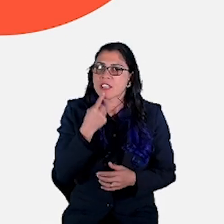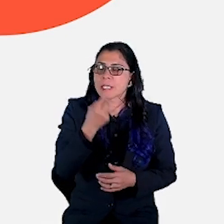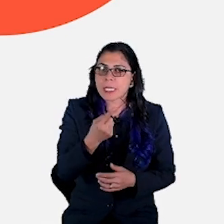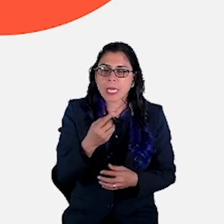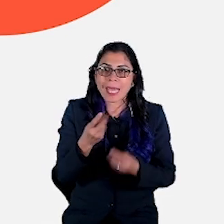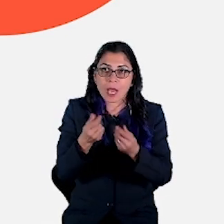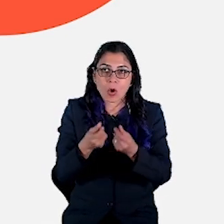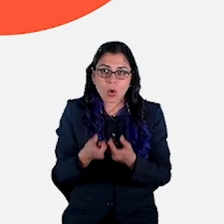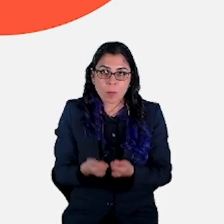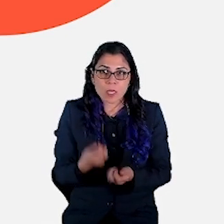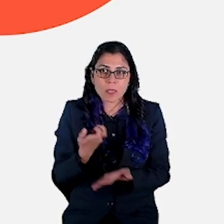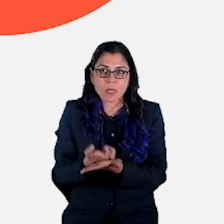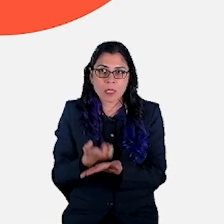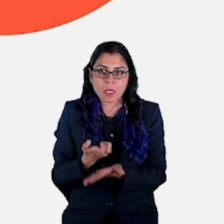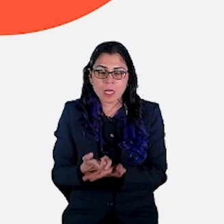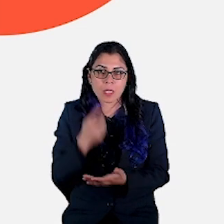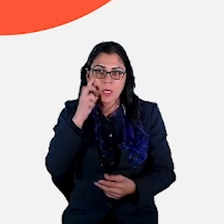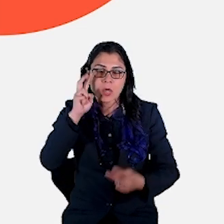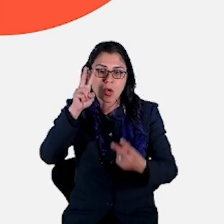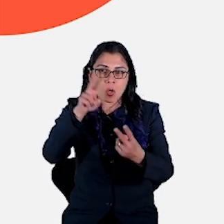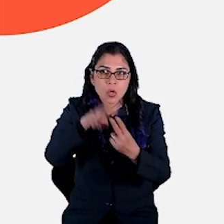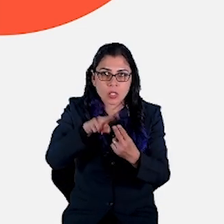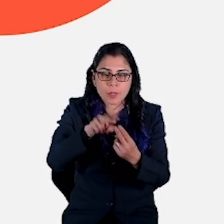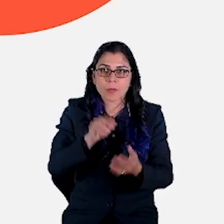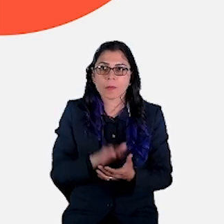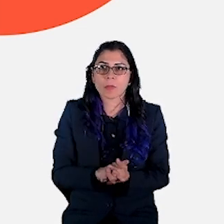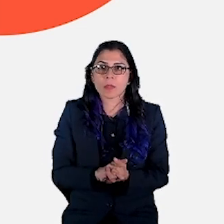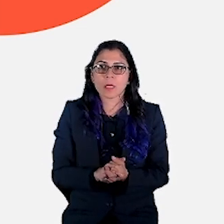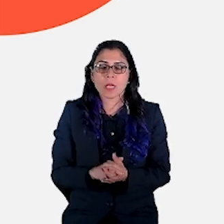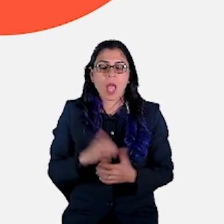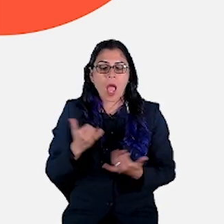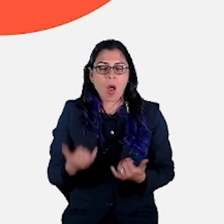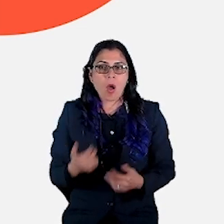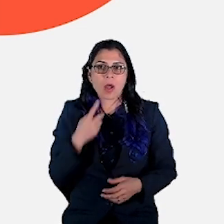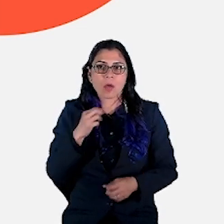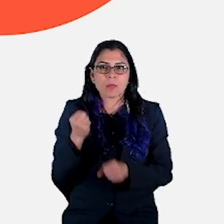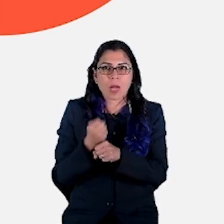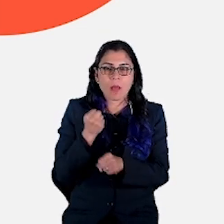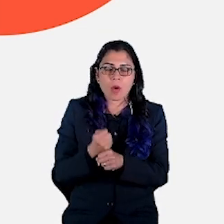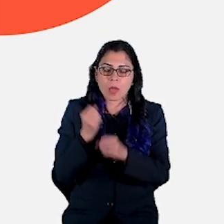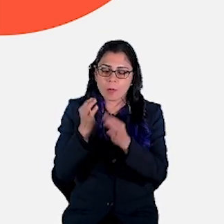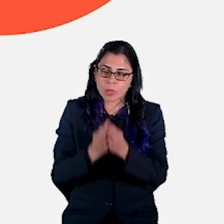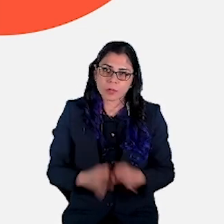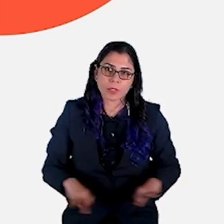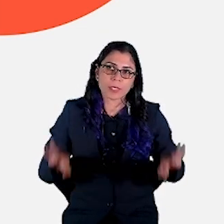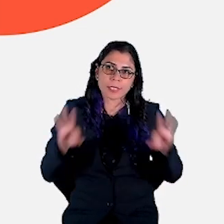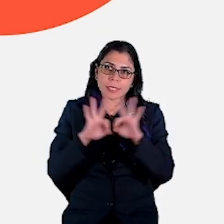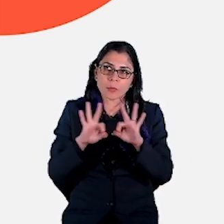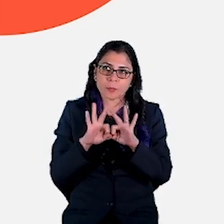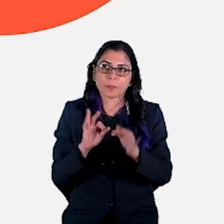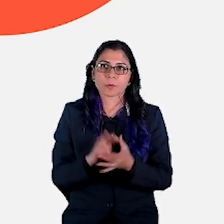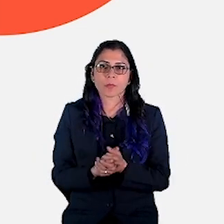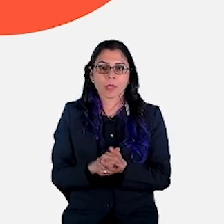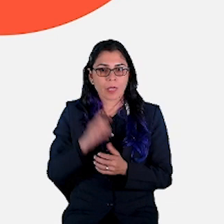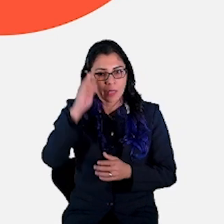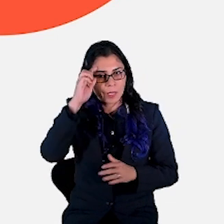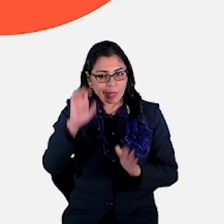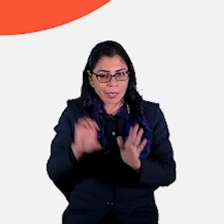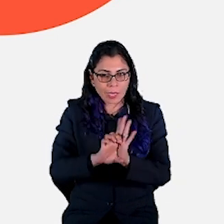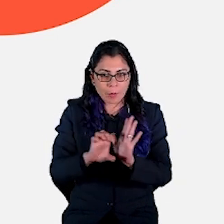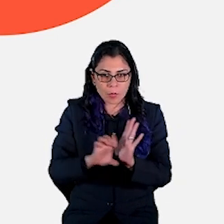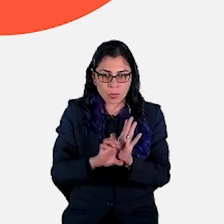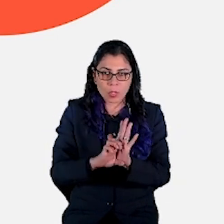economía del conocimiento la investigación entonces va a correr un rol importantísimo porque por ejemplo nuestro